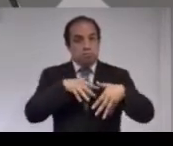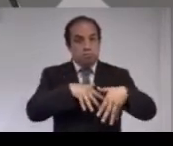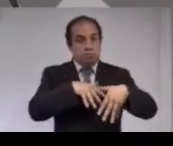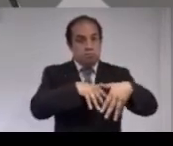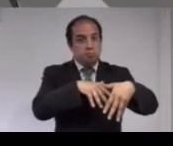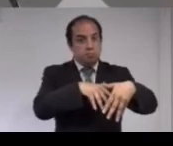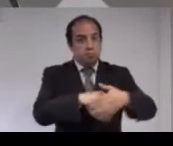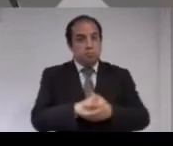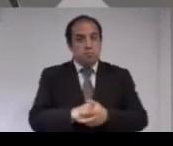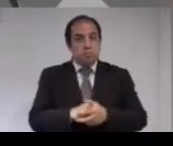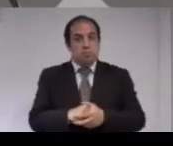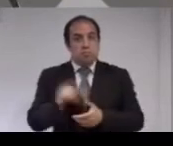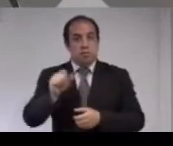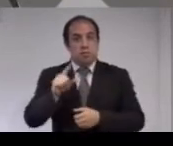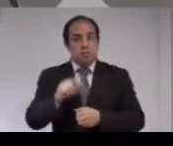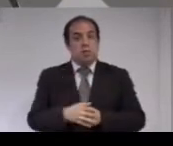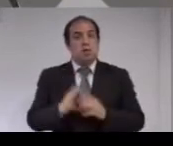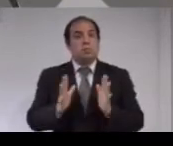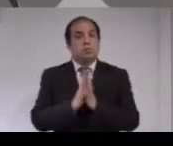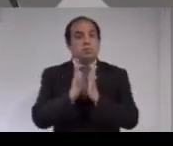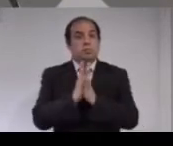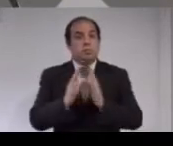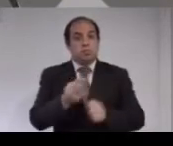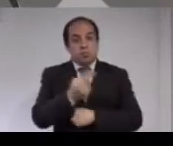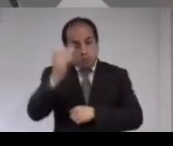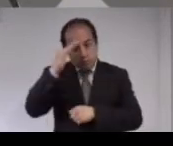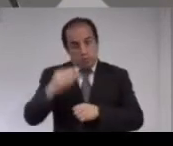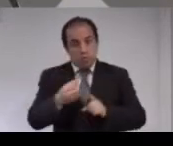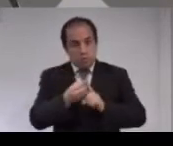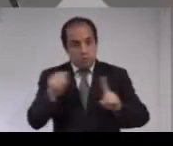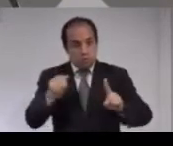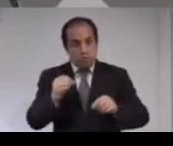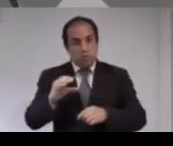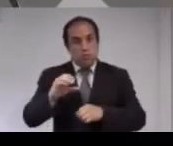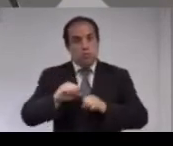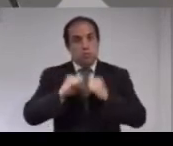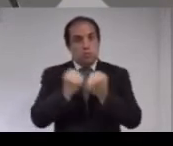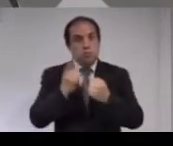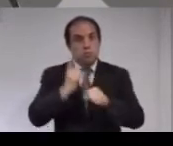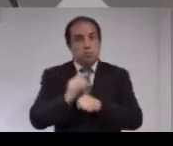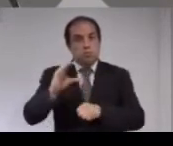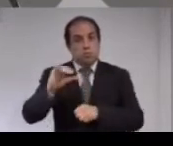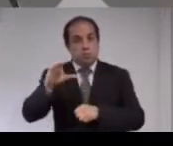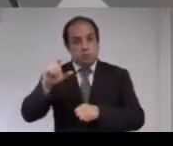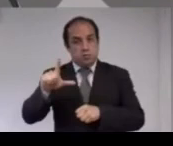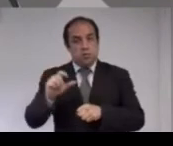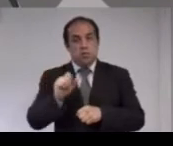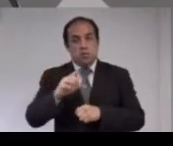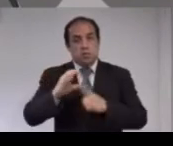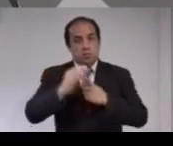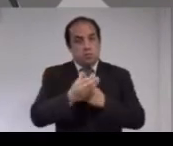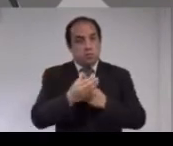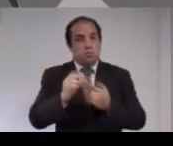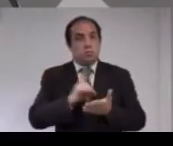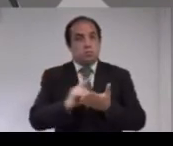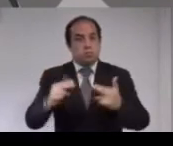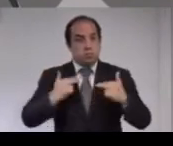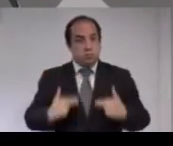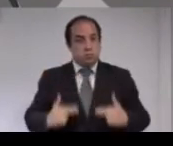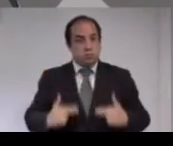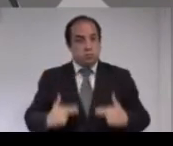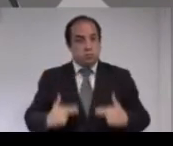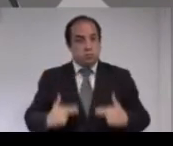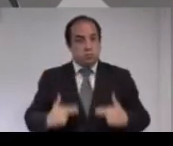manifestando, con la intermediación, como ustedes ya saben, de las organizaciones de la sociedad civil y de la misma Comisión de Derechos Humanos,